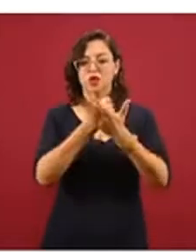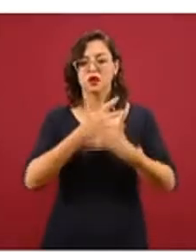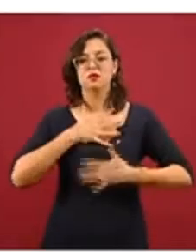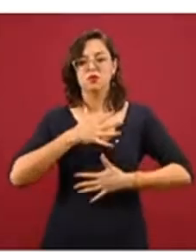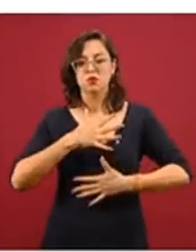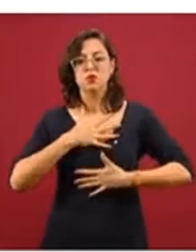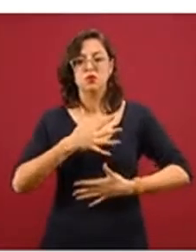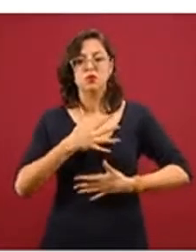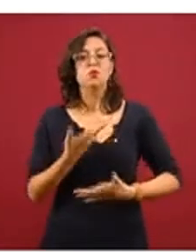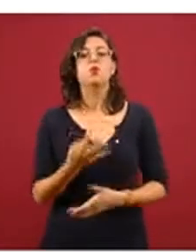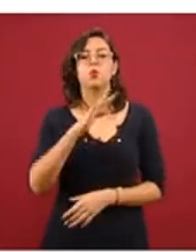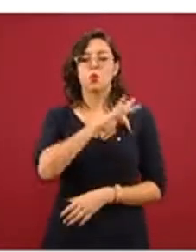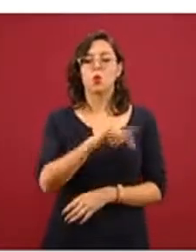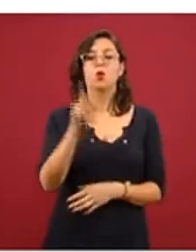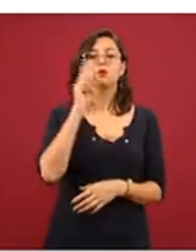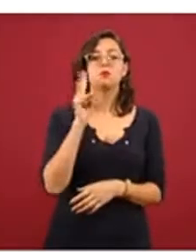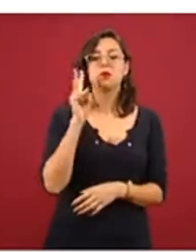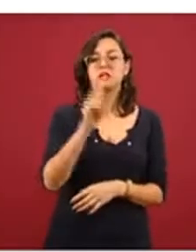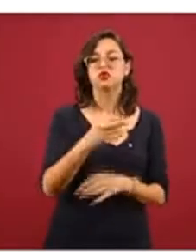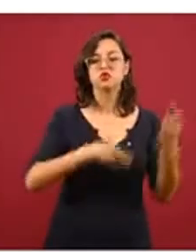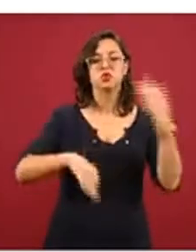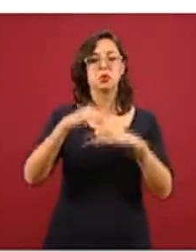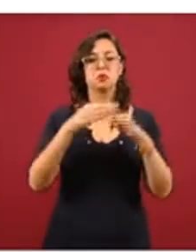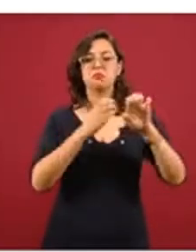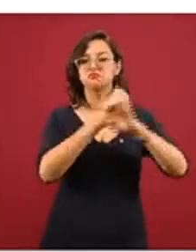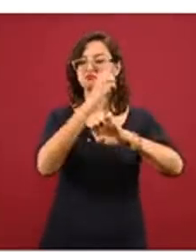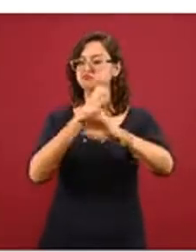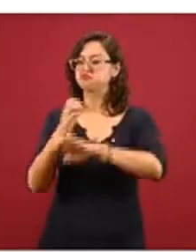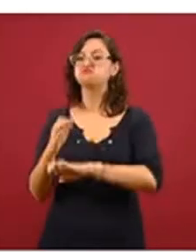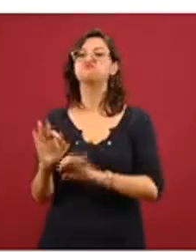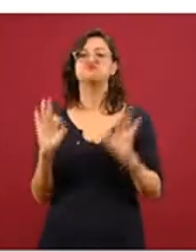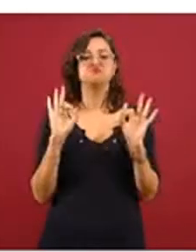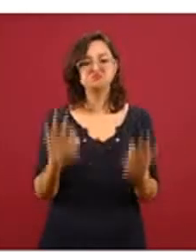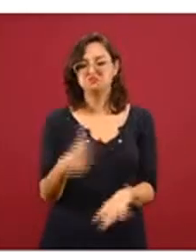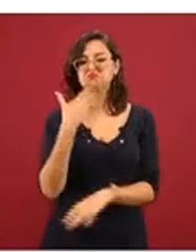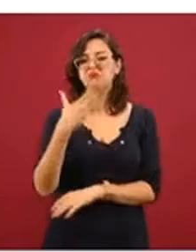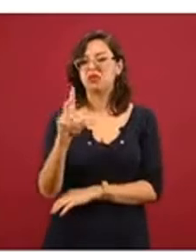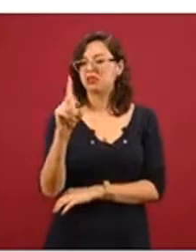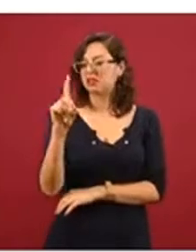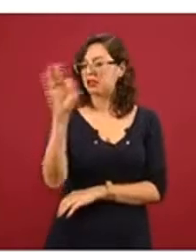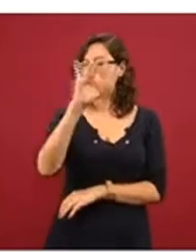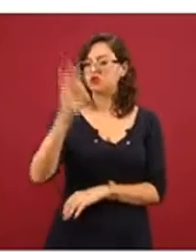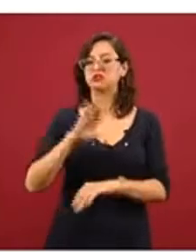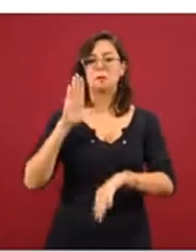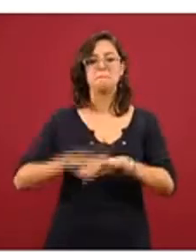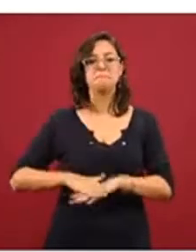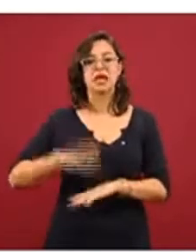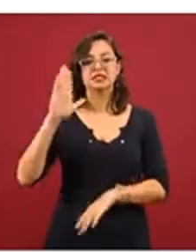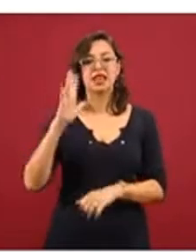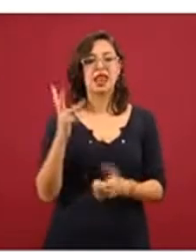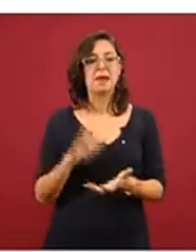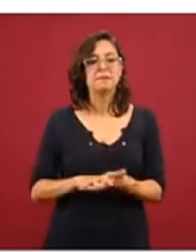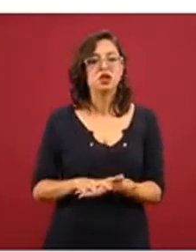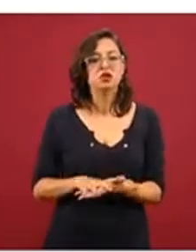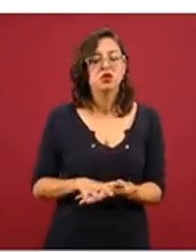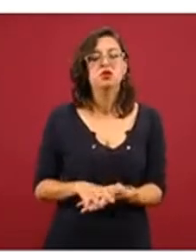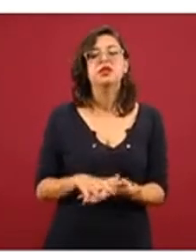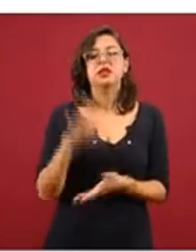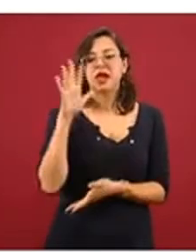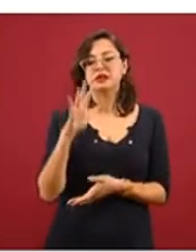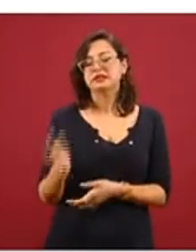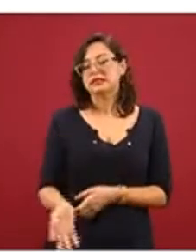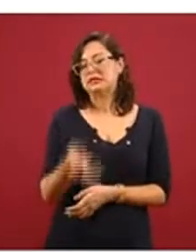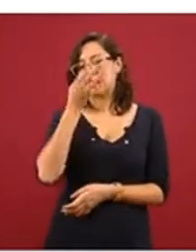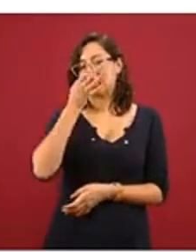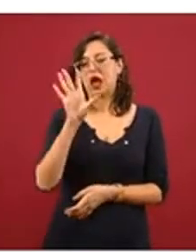sí, en todas las entidades tenemos un nivel de seguridad por encima del 30%, de hecho prácticamente la mayoría